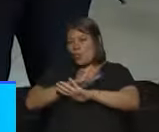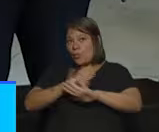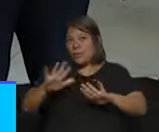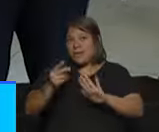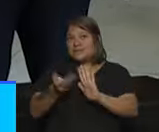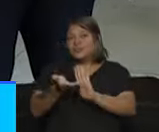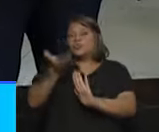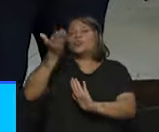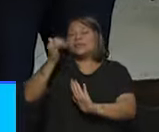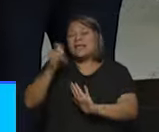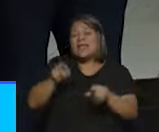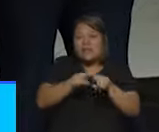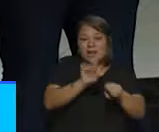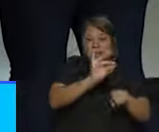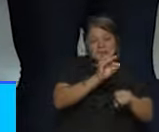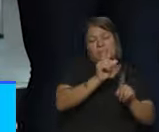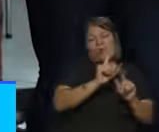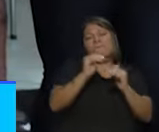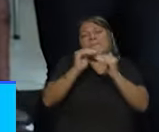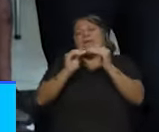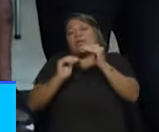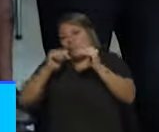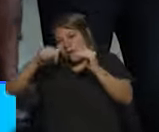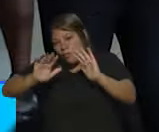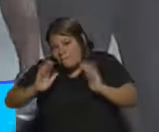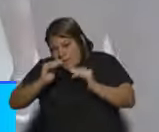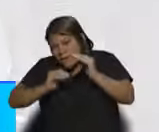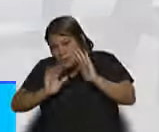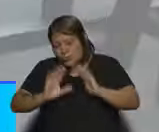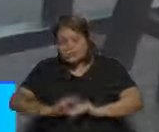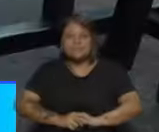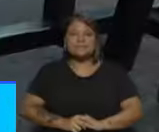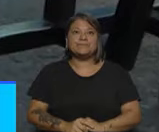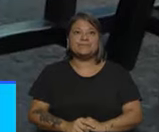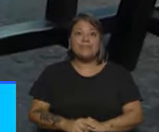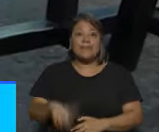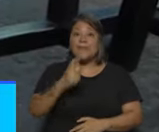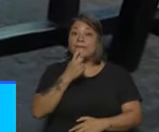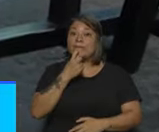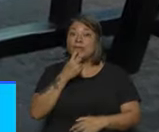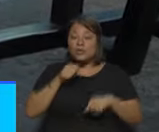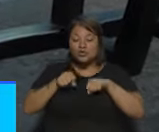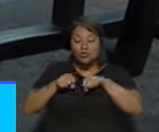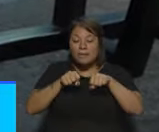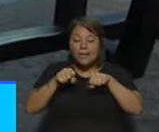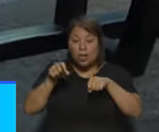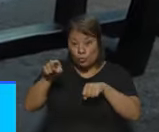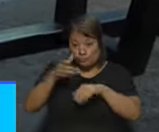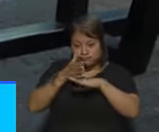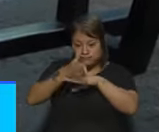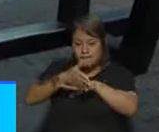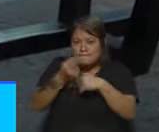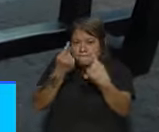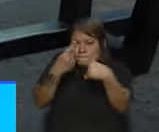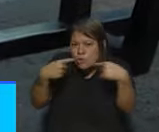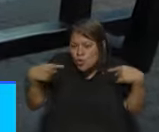pero no se nota tanto como en diciembre como queera muchísimo cuando vas al supermercado algunos productos aumentaron por